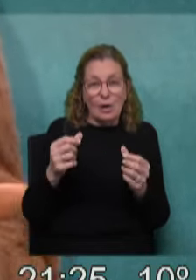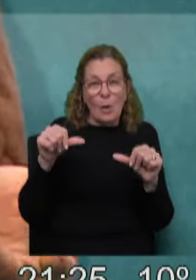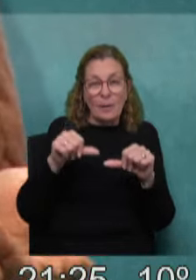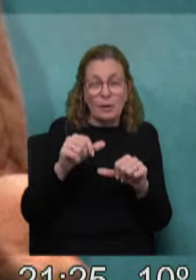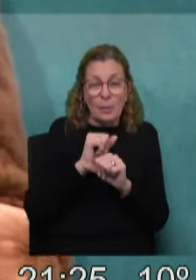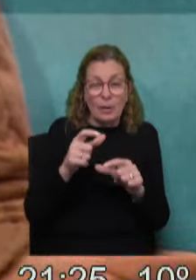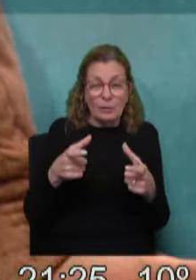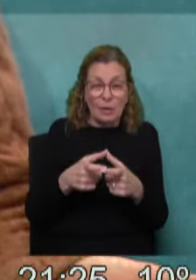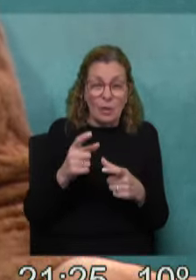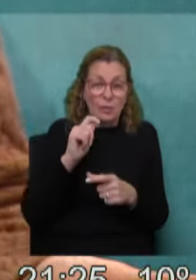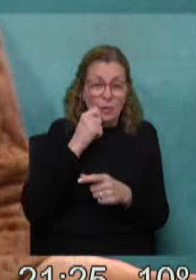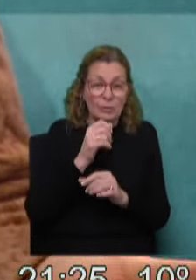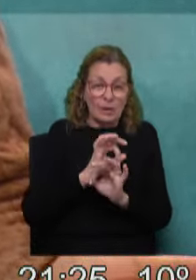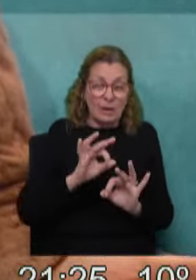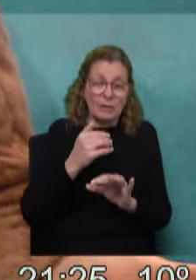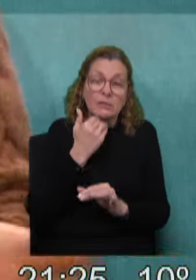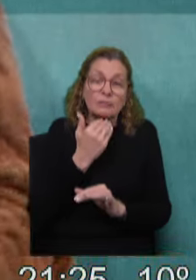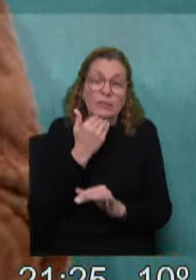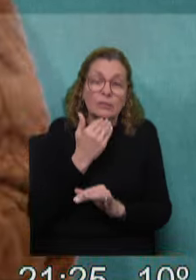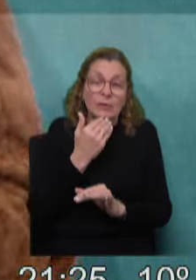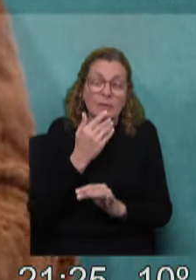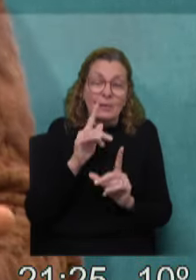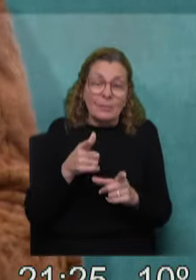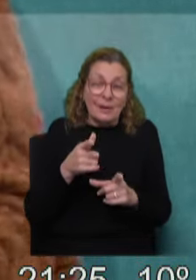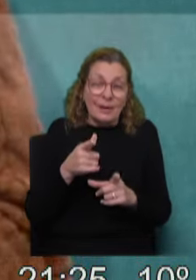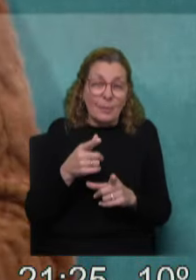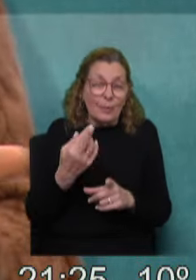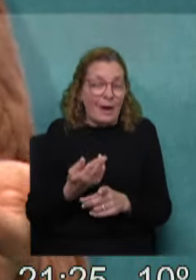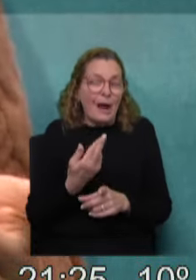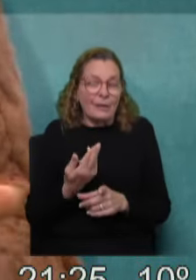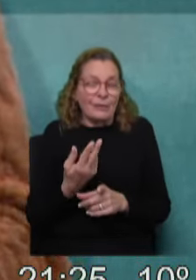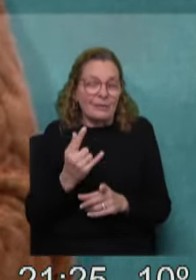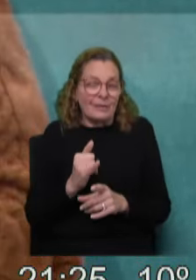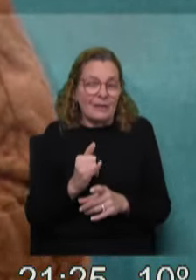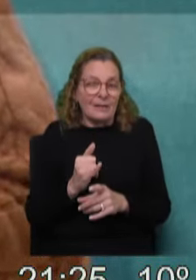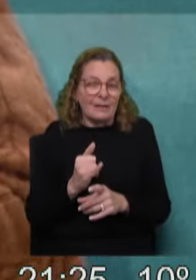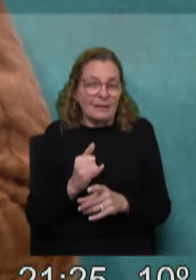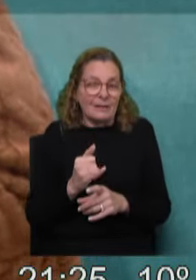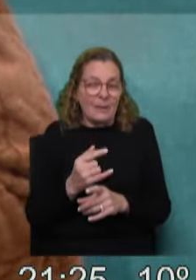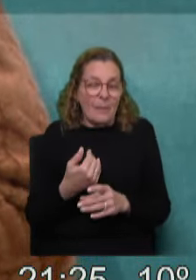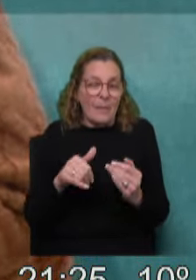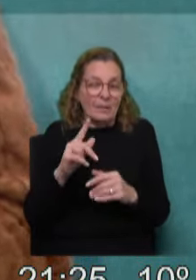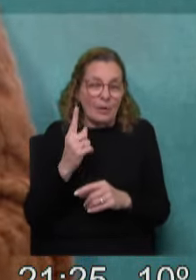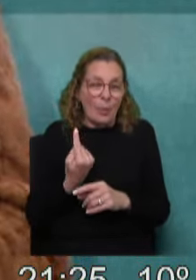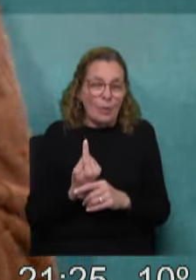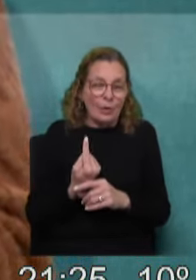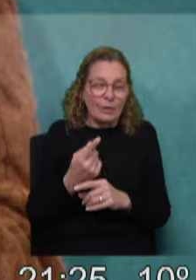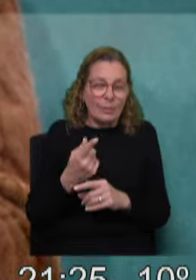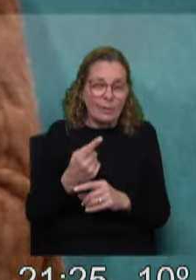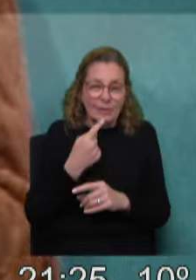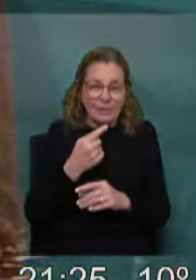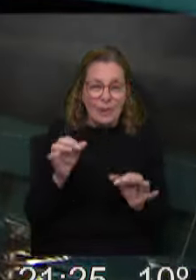disco que no le gusta a nadie? Yo qué sé. También es muy relativo. El juicio es más de uno. Yo hay músicas